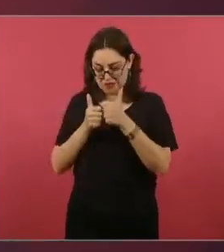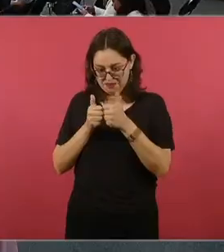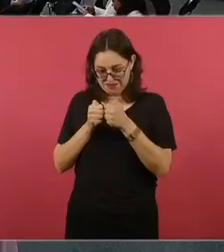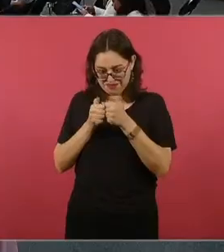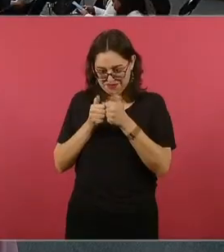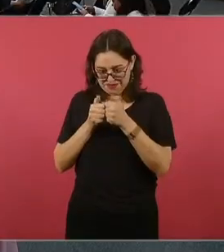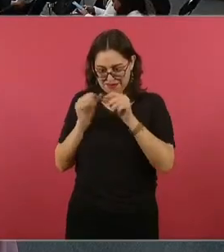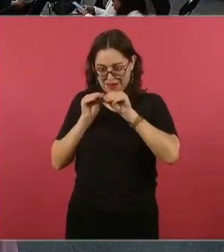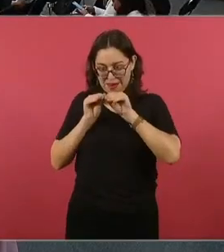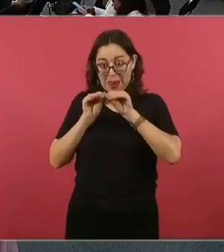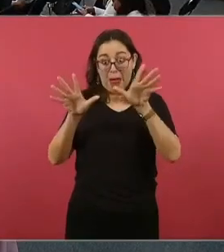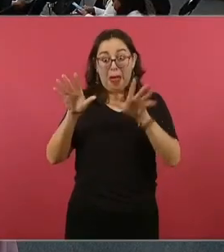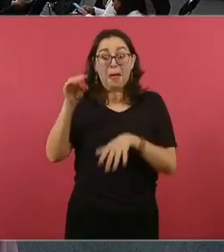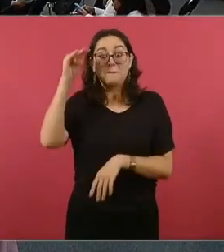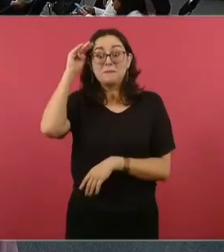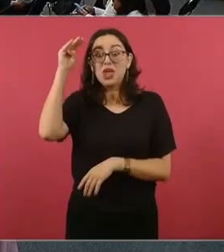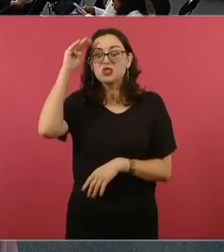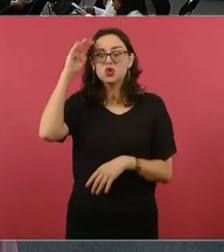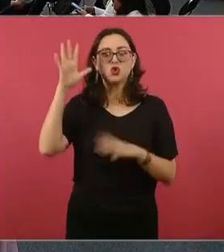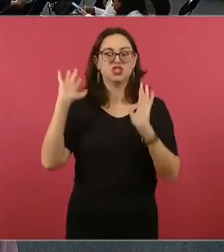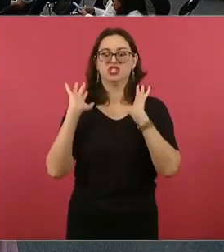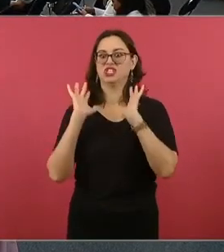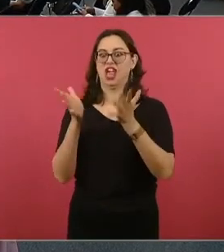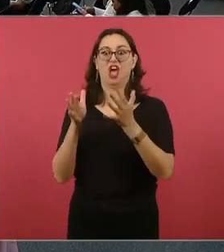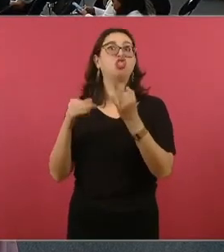cuando utilizamos el internet.